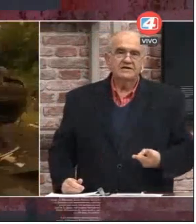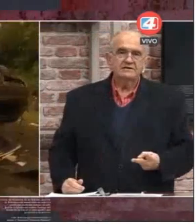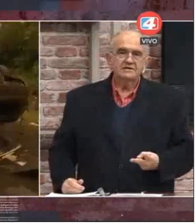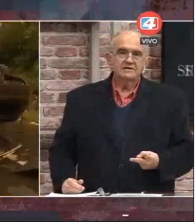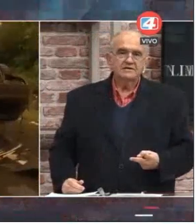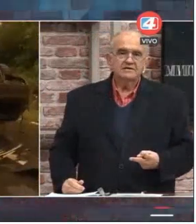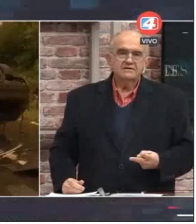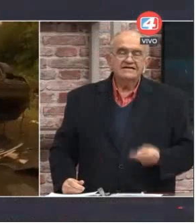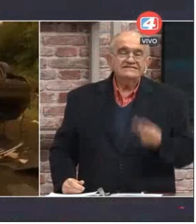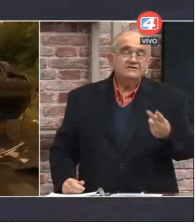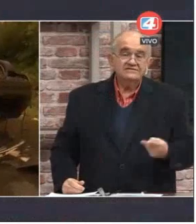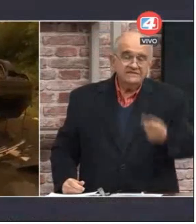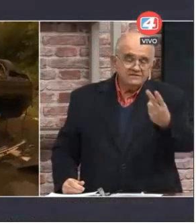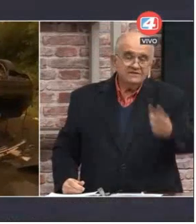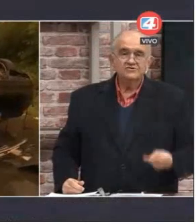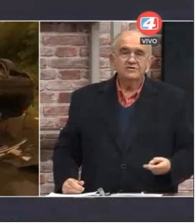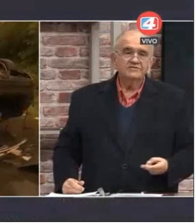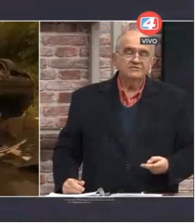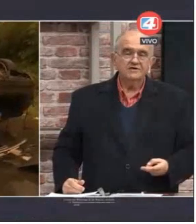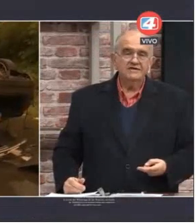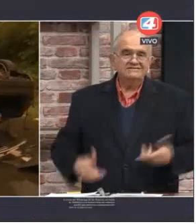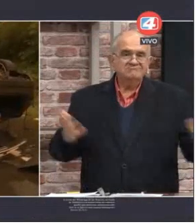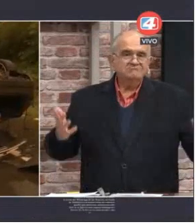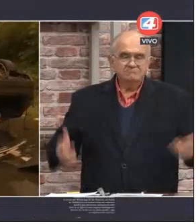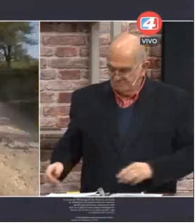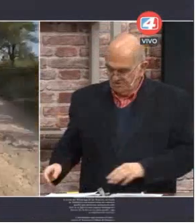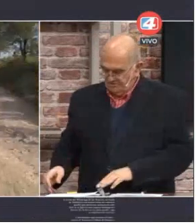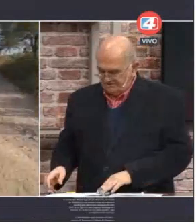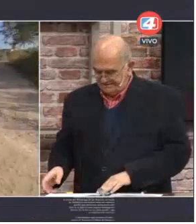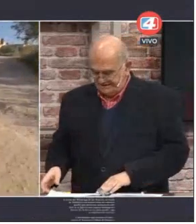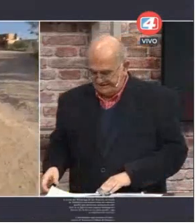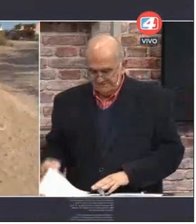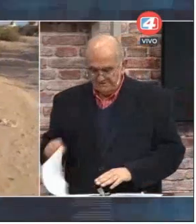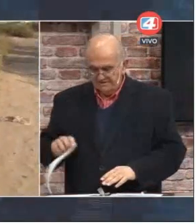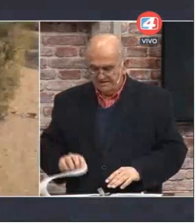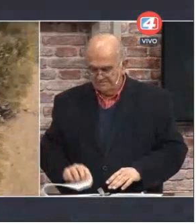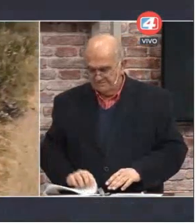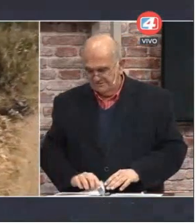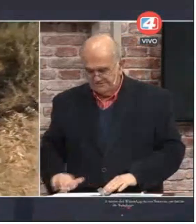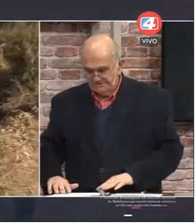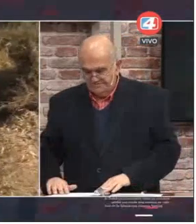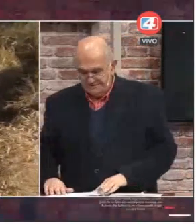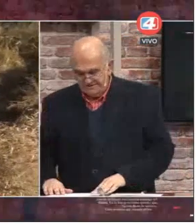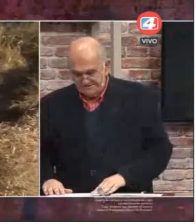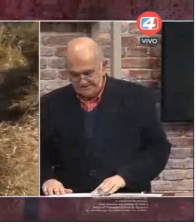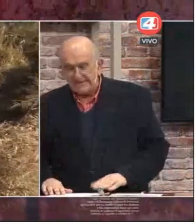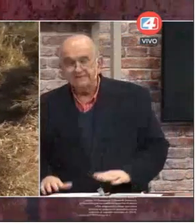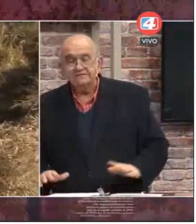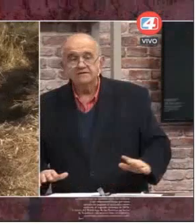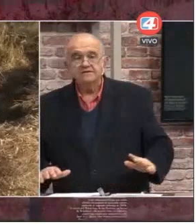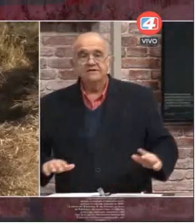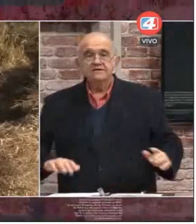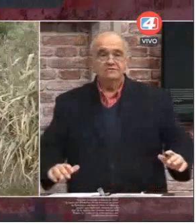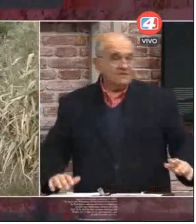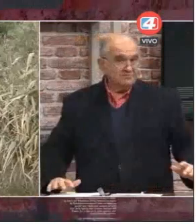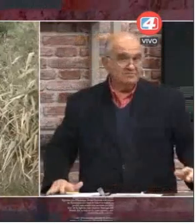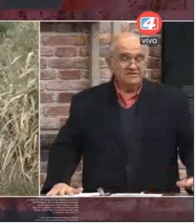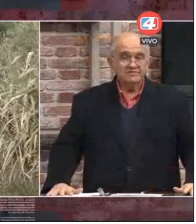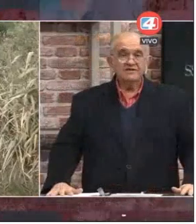familia casi adolescente 19 años de edad pero no pasa nada la verdad y sinceramente es cortante